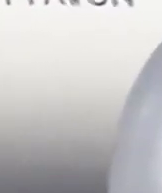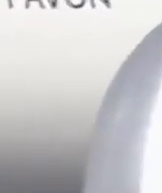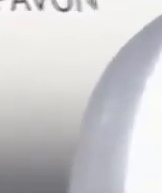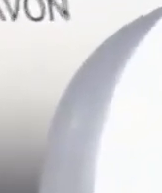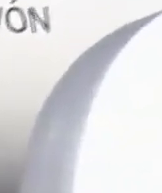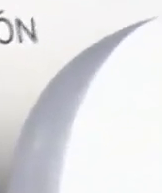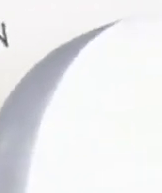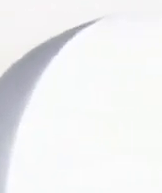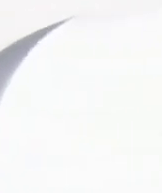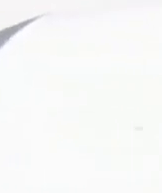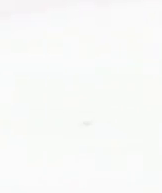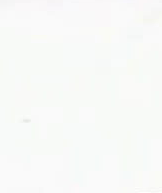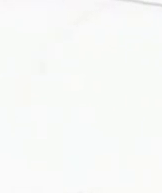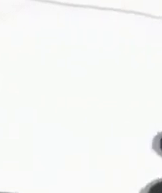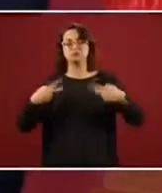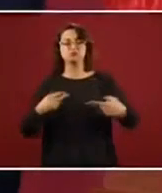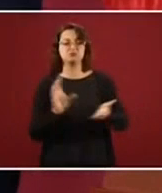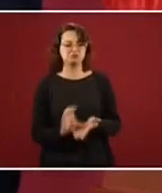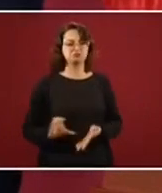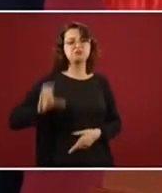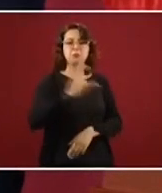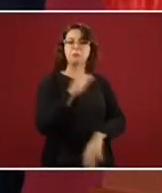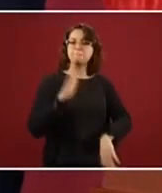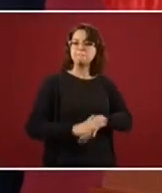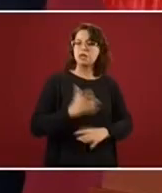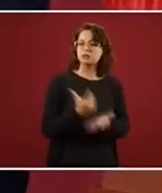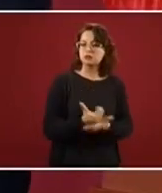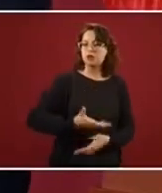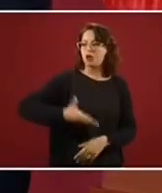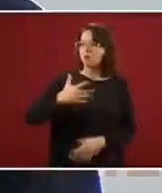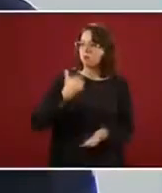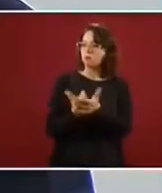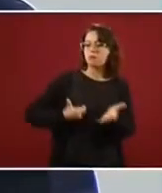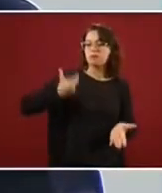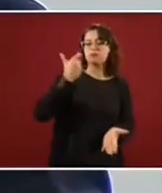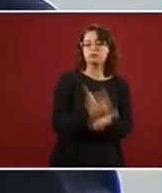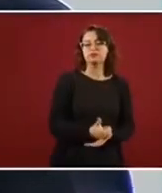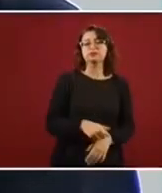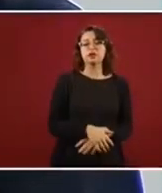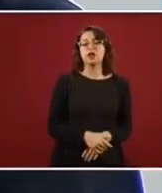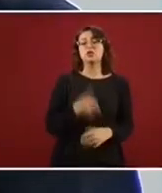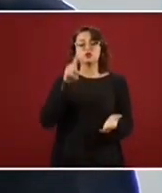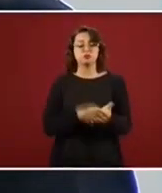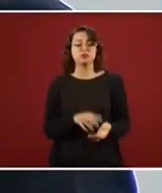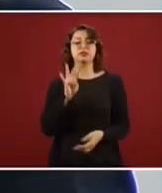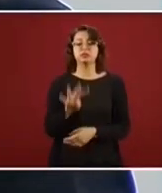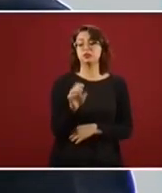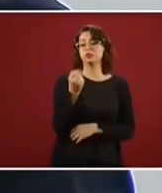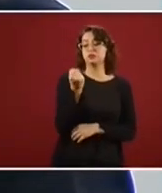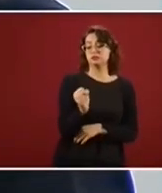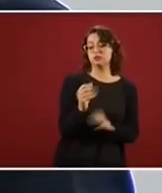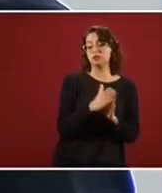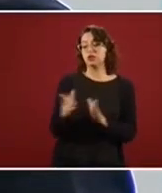130 millones de dólares entre septiembre de 2019 estos dos potenciales compradores presentaron